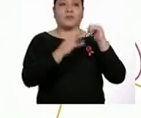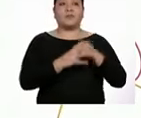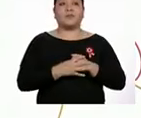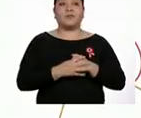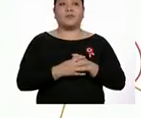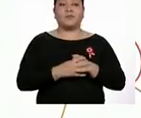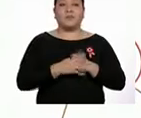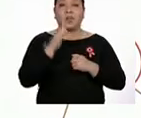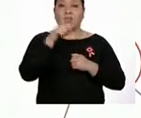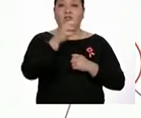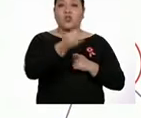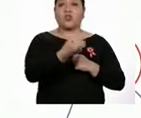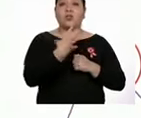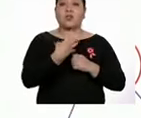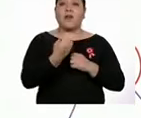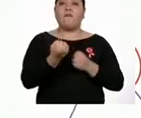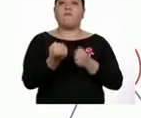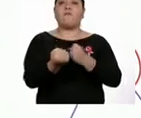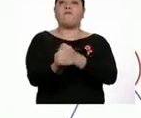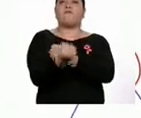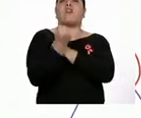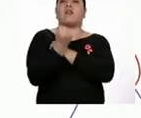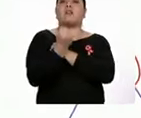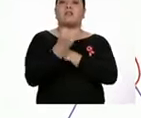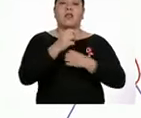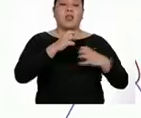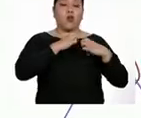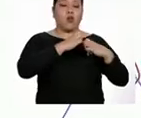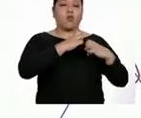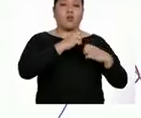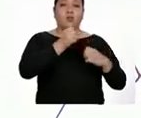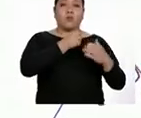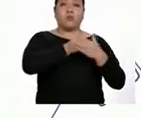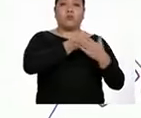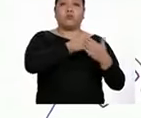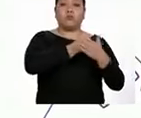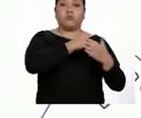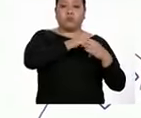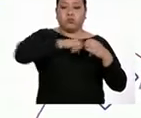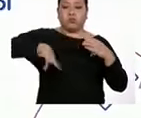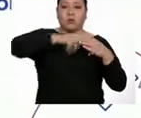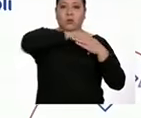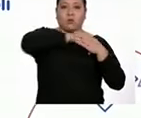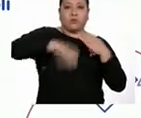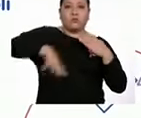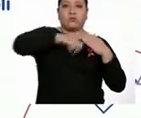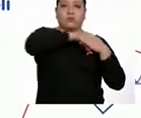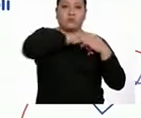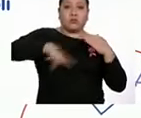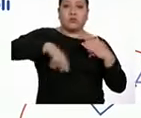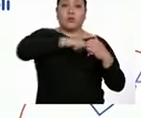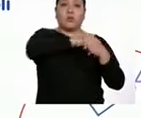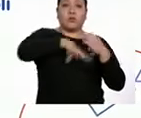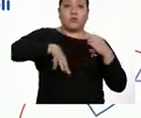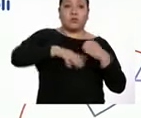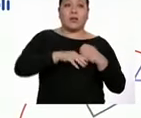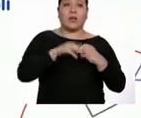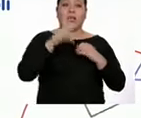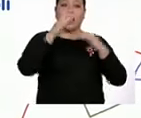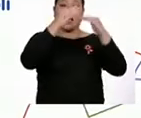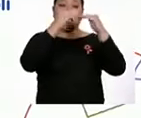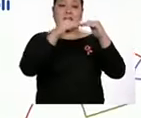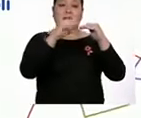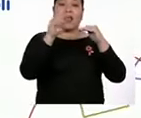tensiómetro y que nos indica la fuerza que está ejerciendo nuestro corazón mientras late. La presión diastólica, por su parte,